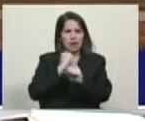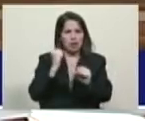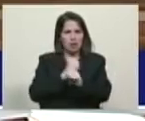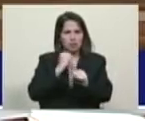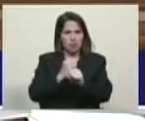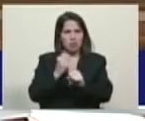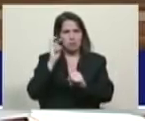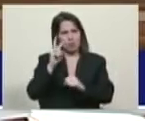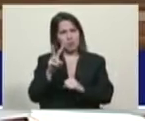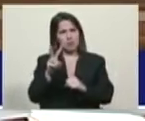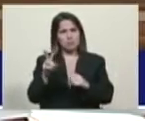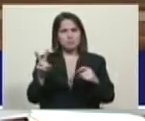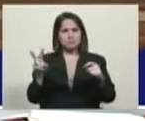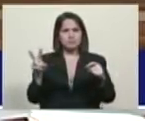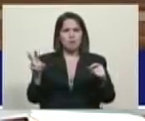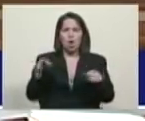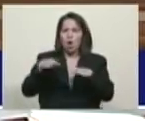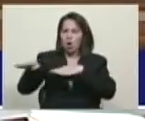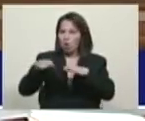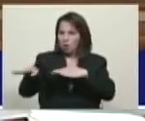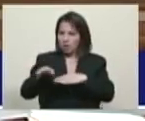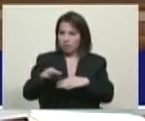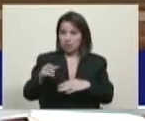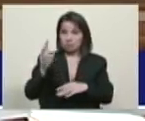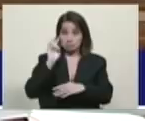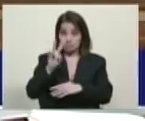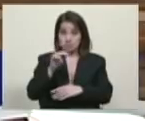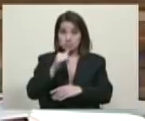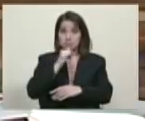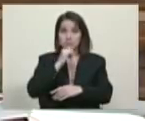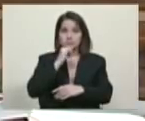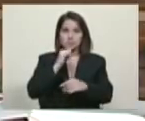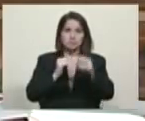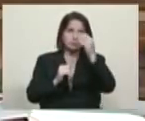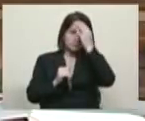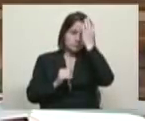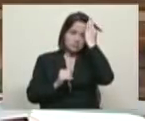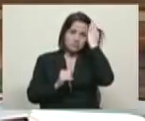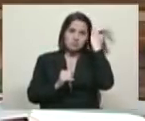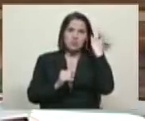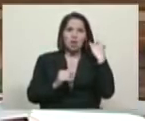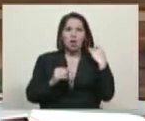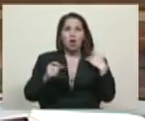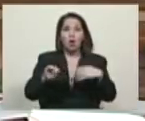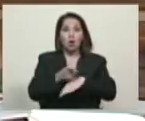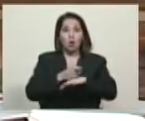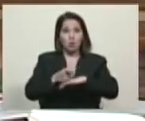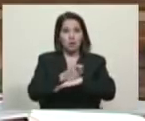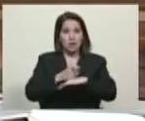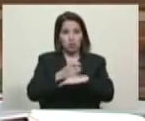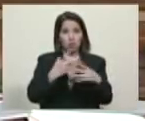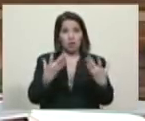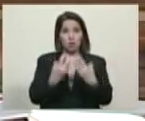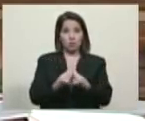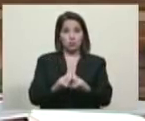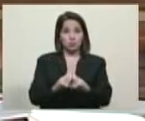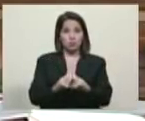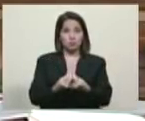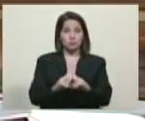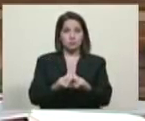dándole un pase al Estado Cojedes. Allá está nuestra camarada, la gobernadora Margot Godoy, para